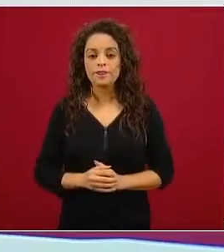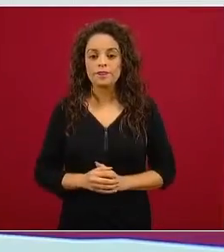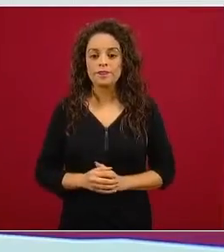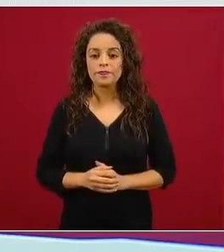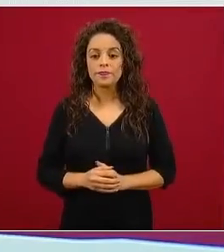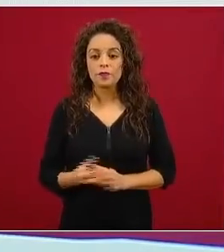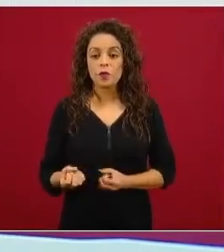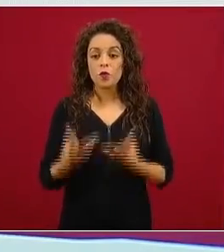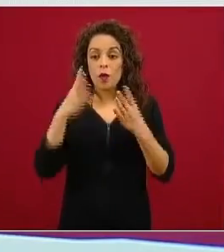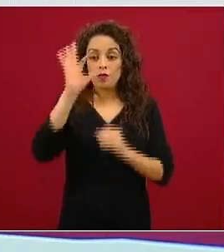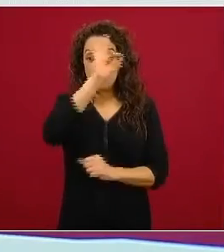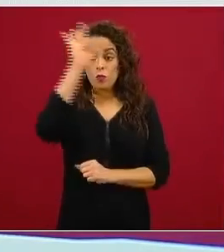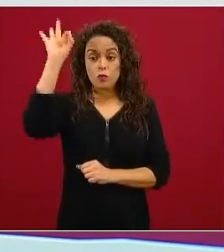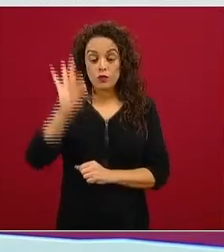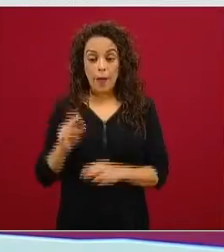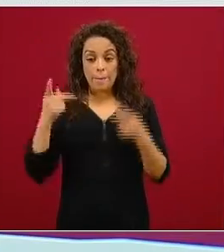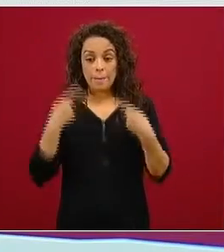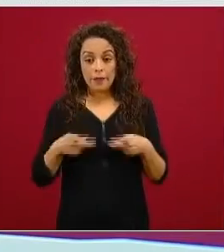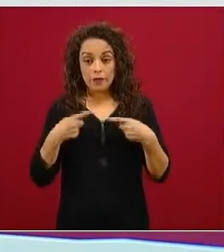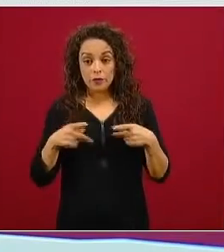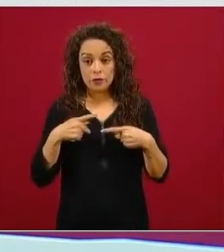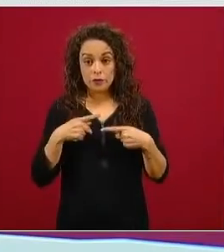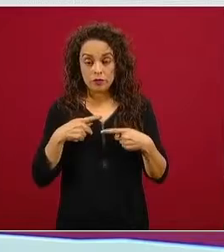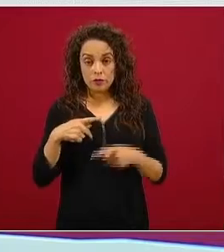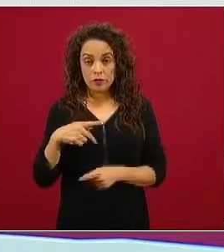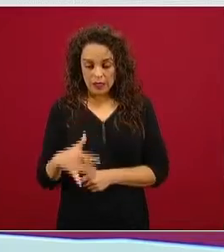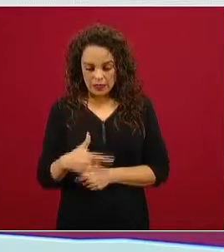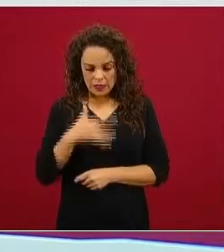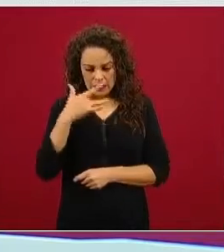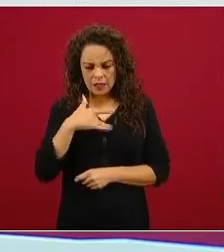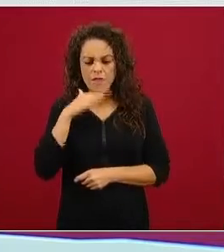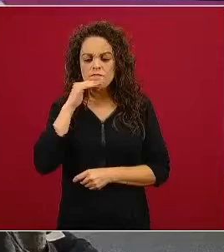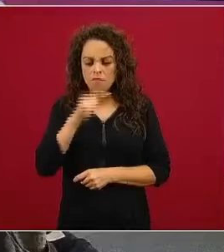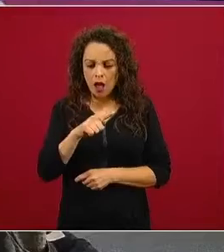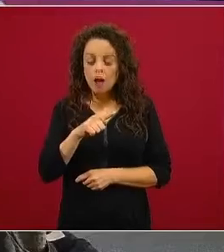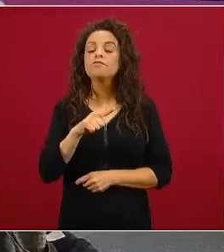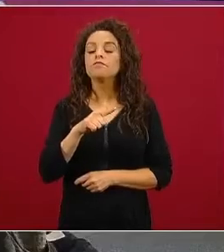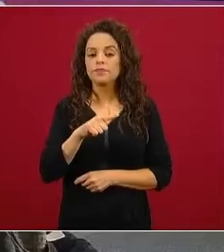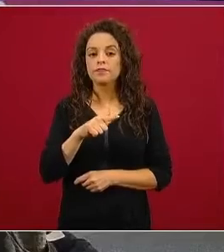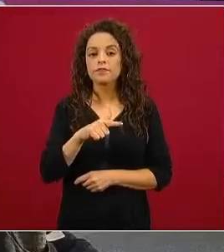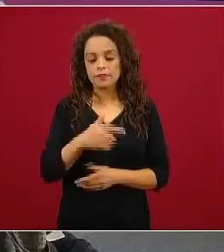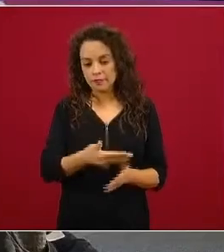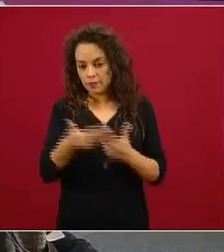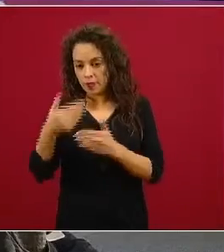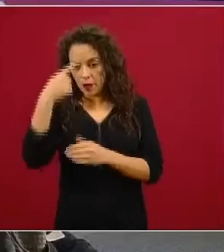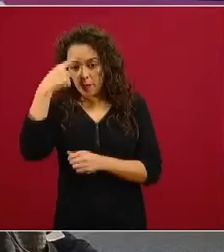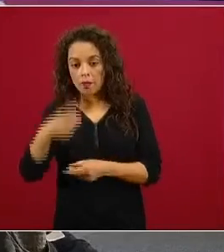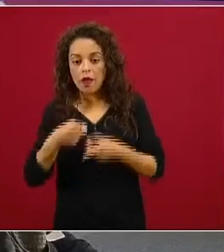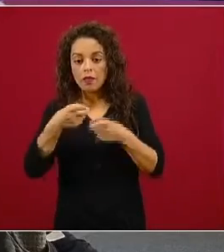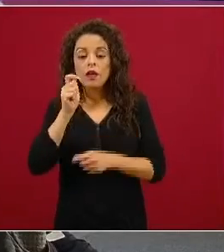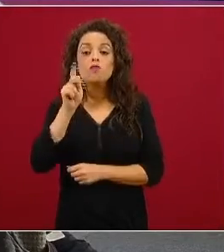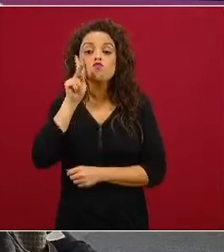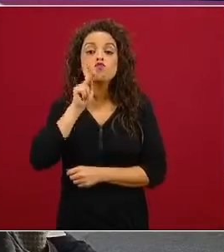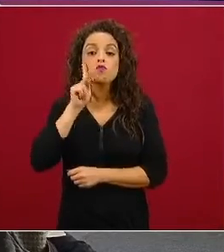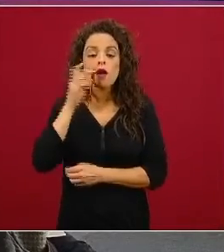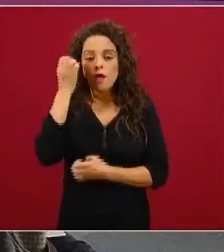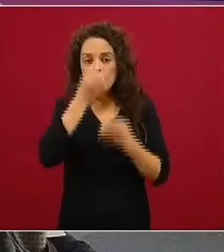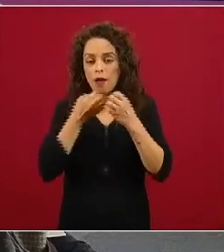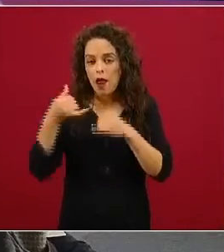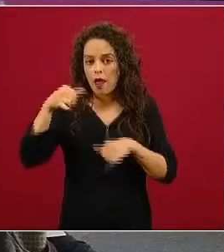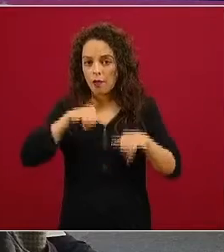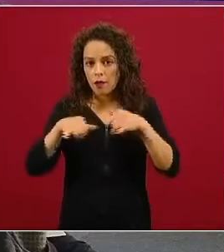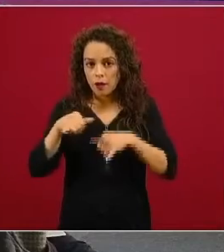es más grande en las últimas semanas, en las semanas más recientes, que son los casos de aquellas personas que están esperando el resultado de